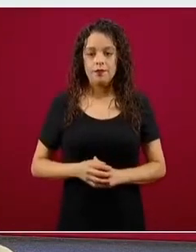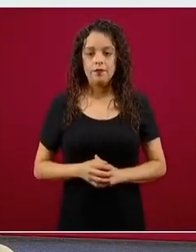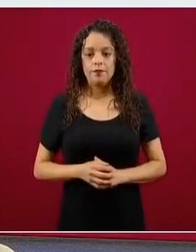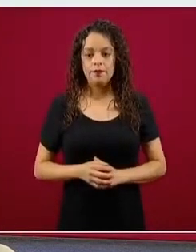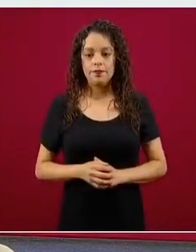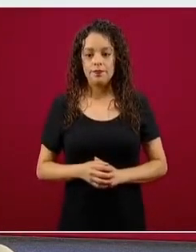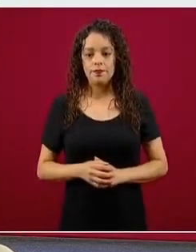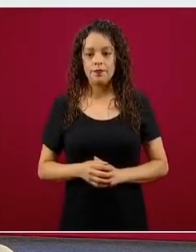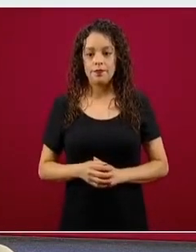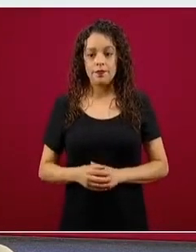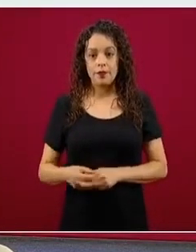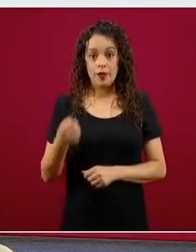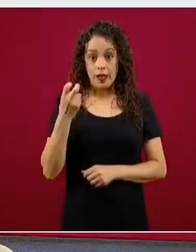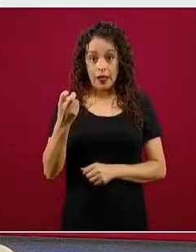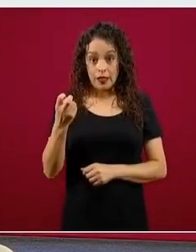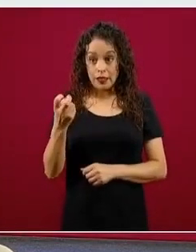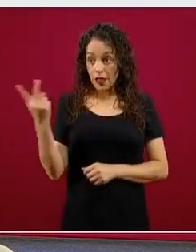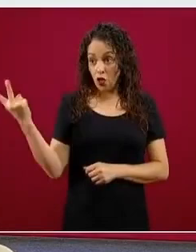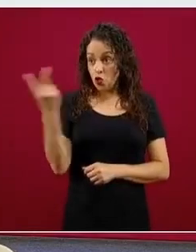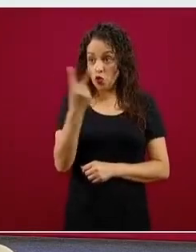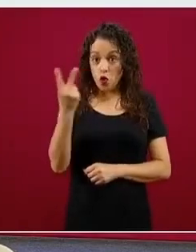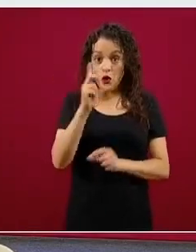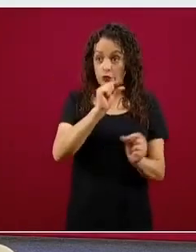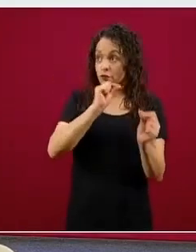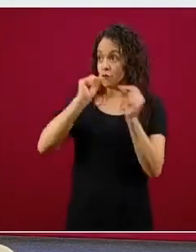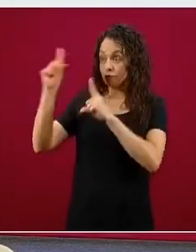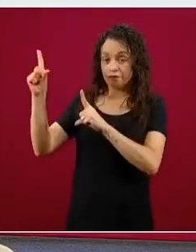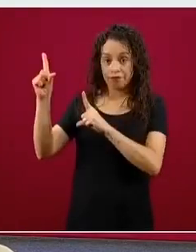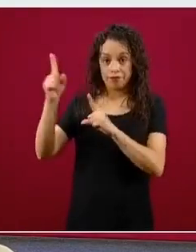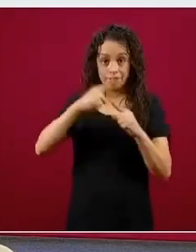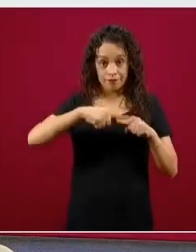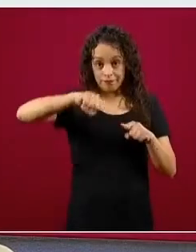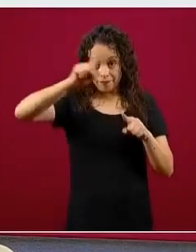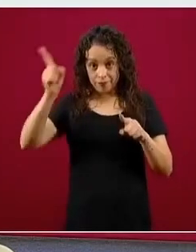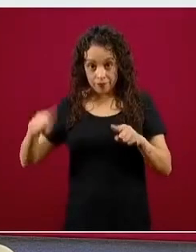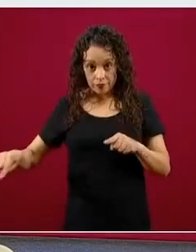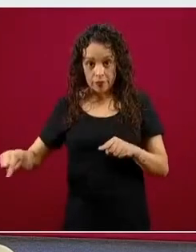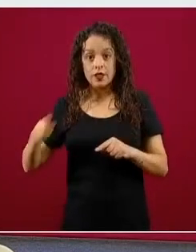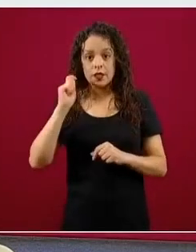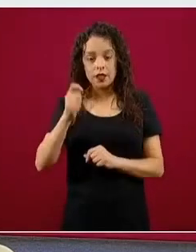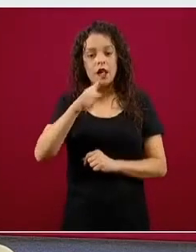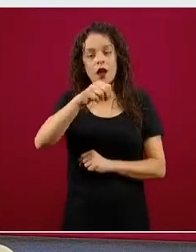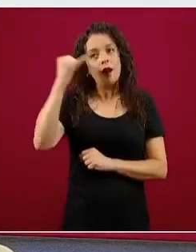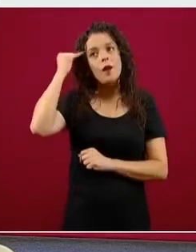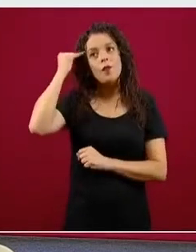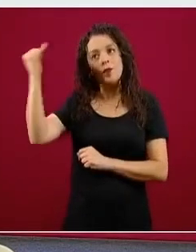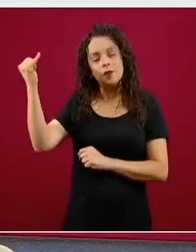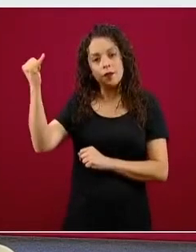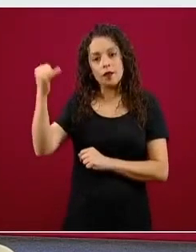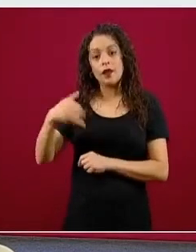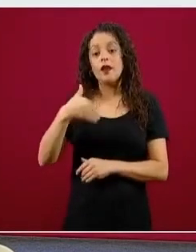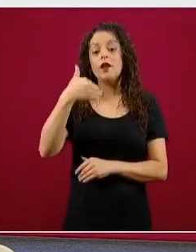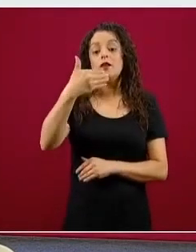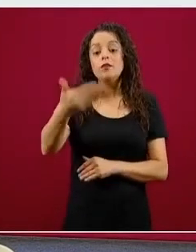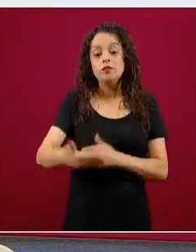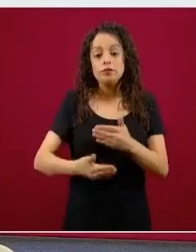Estas dos son las predicciones, las proyecciones. Y ya hemos comentado, para quien está ya